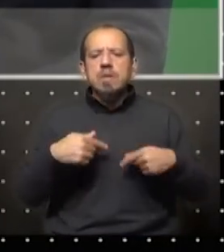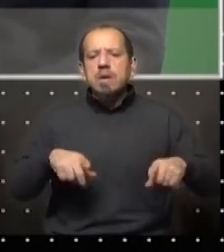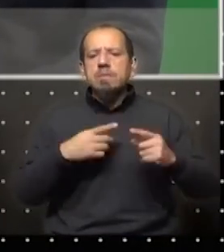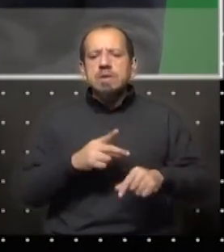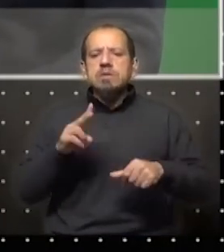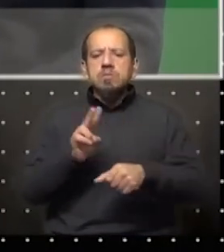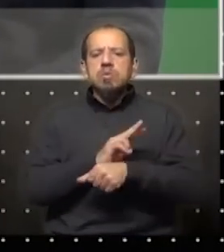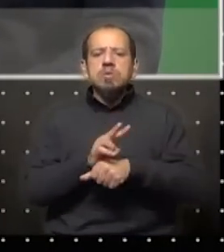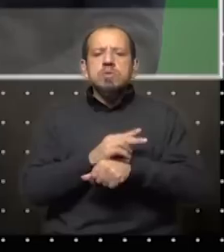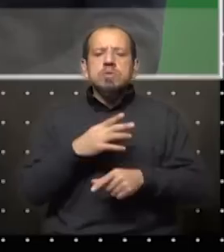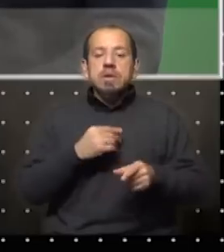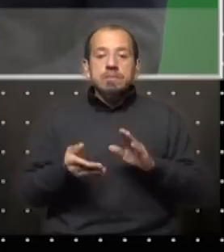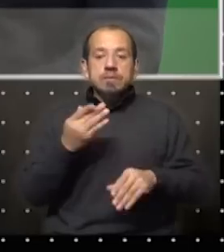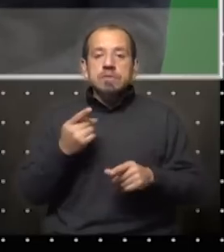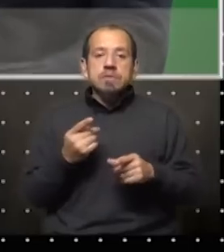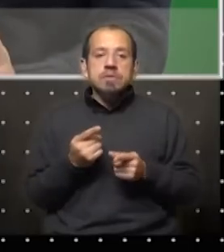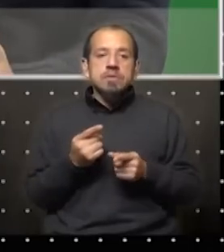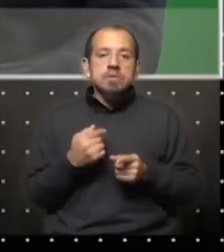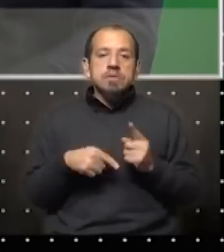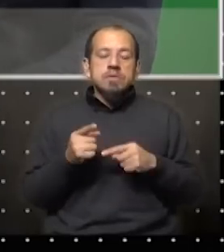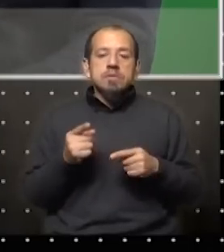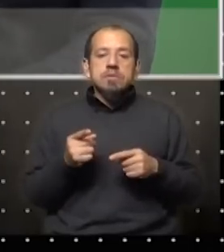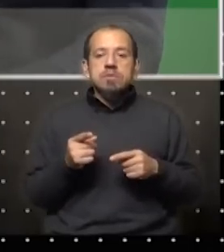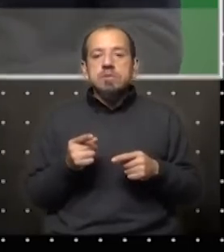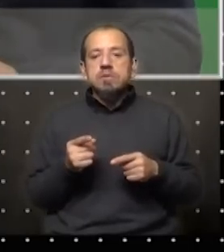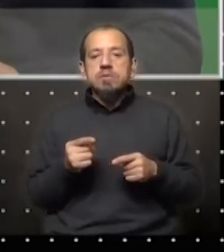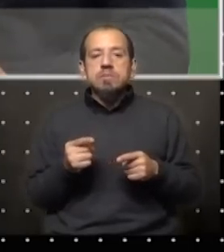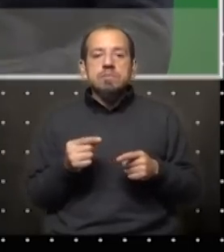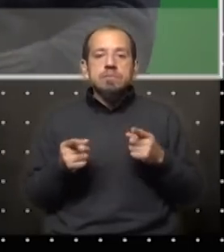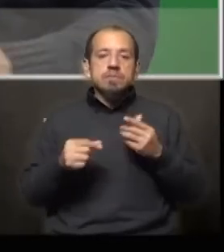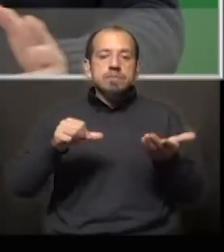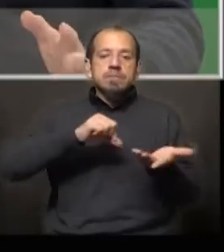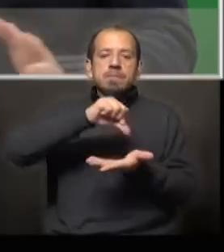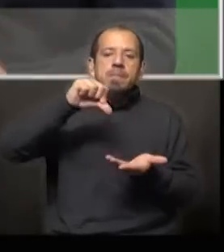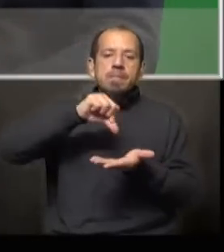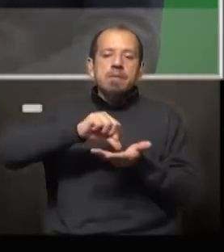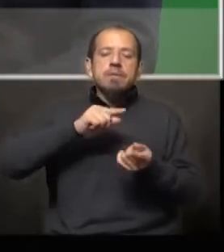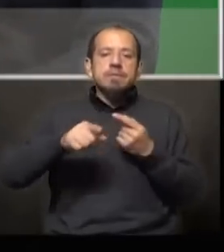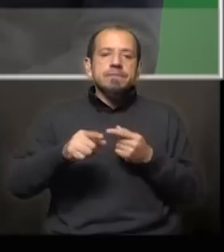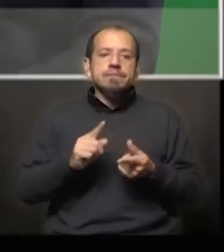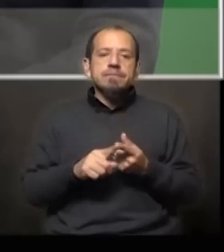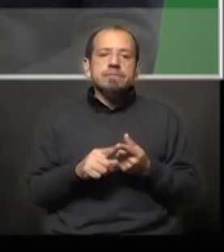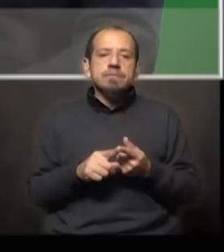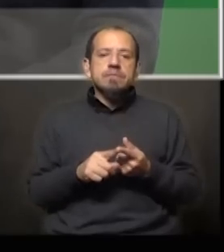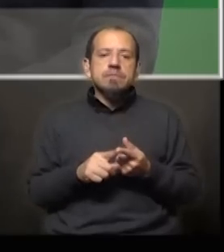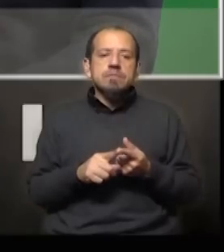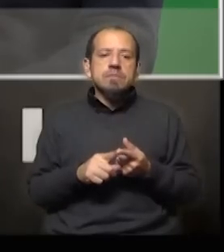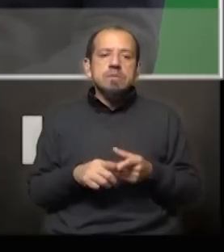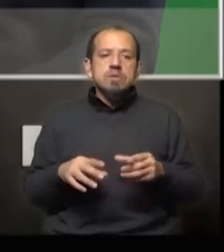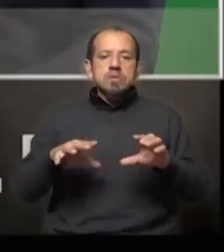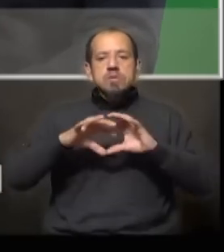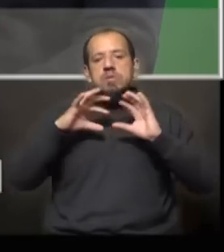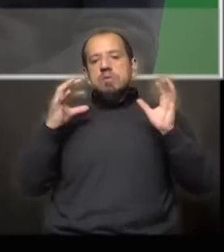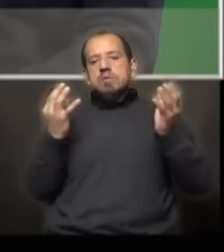proteccionistas a nivel nacional y a nivel regional si los países están como reagrupando la globalización